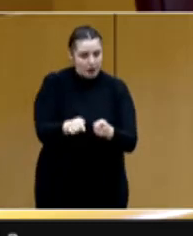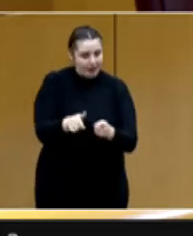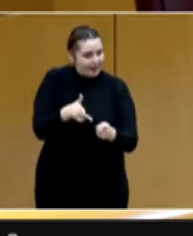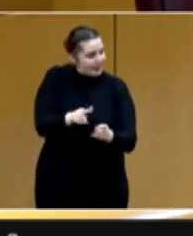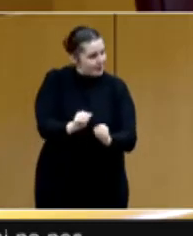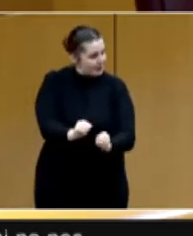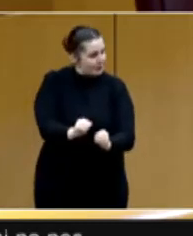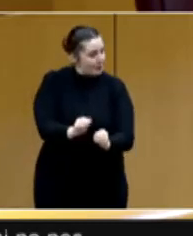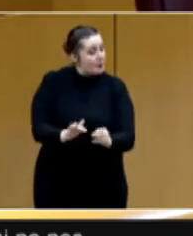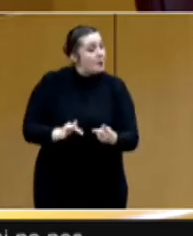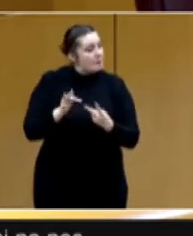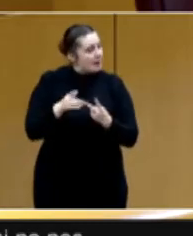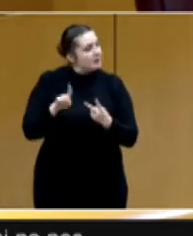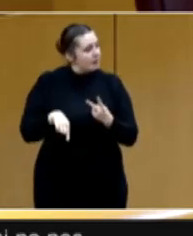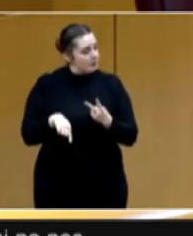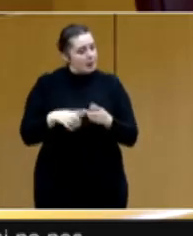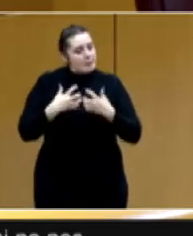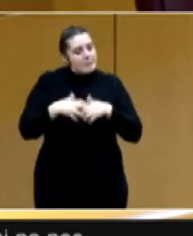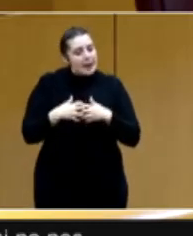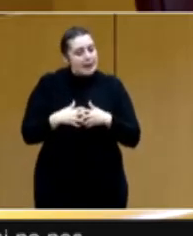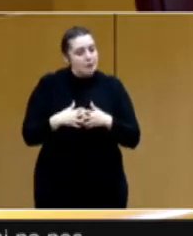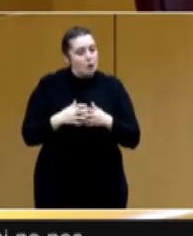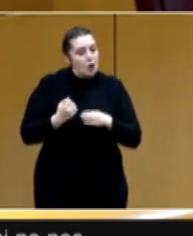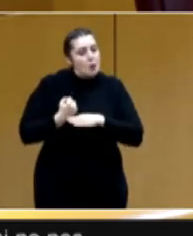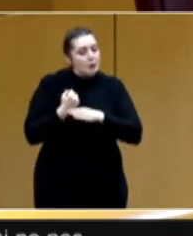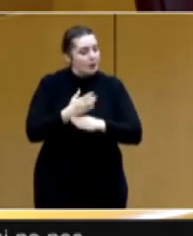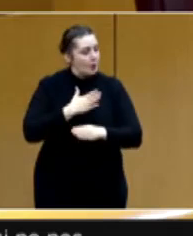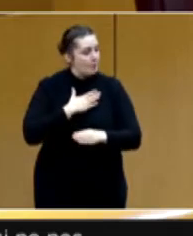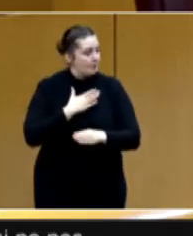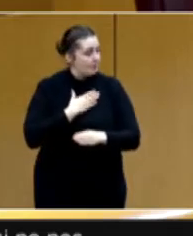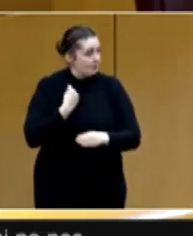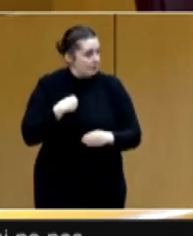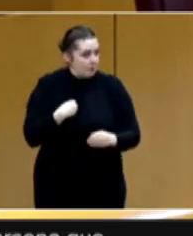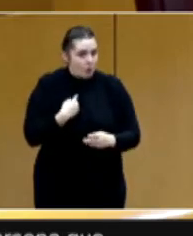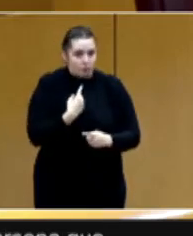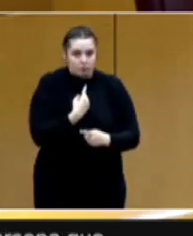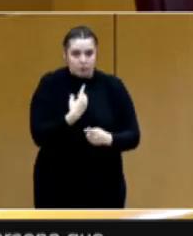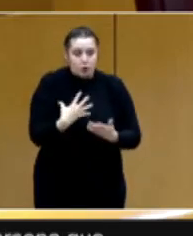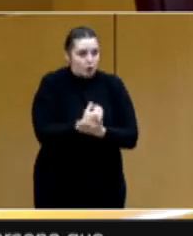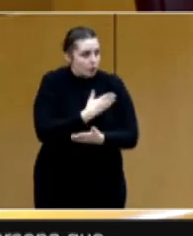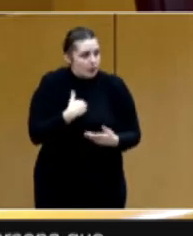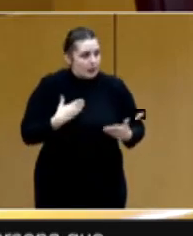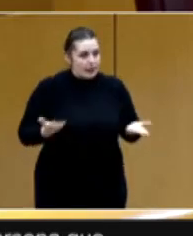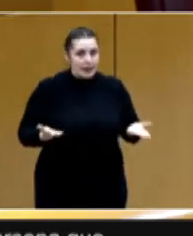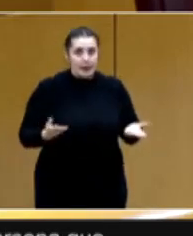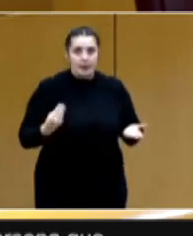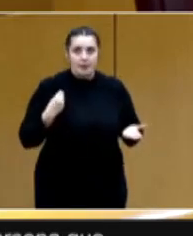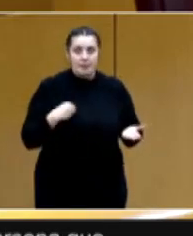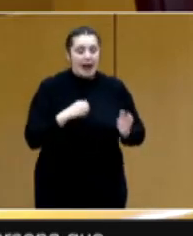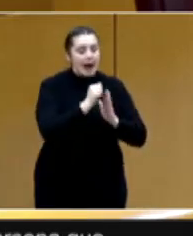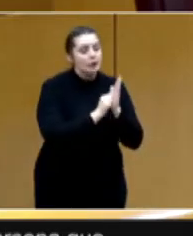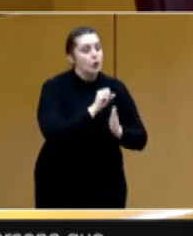y también se tienen que establecer mecanismos de protección patrimonial como todos y cada uno de nosotros queremos y señala el propio artículo